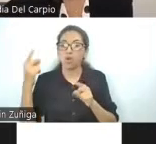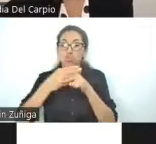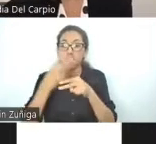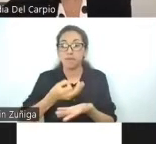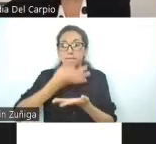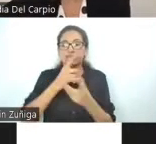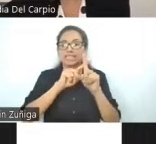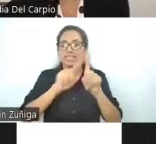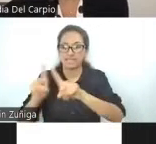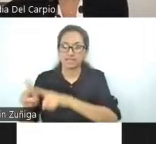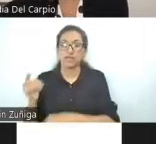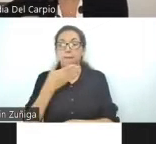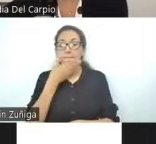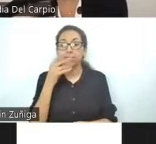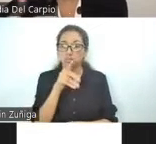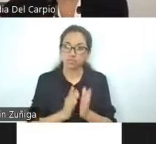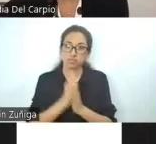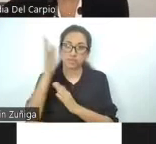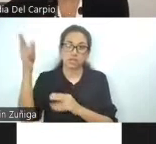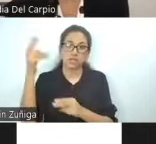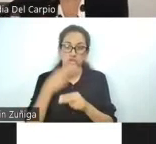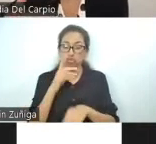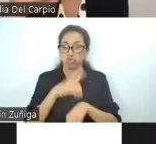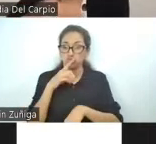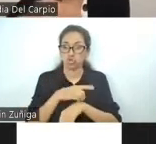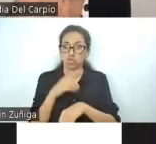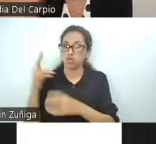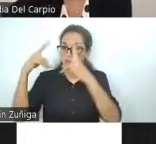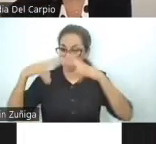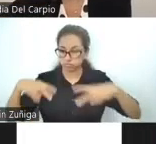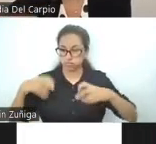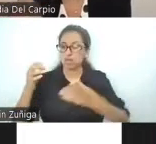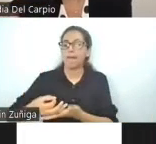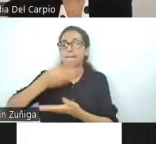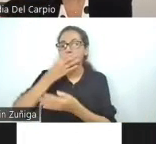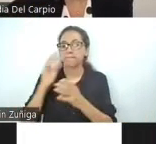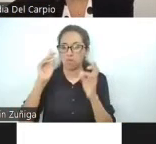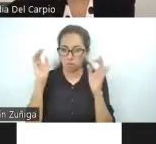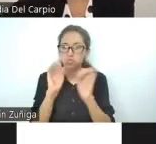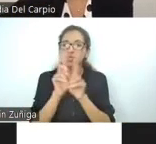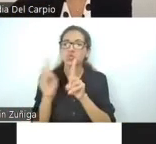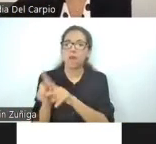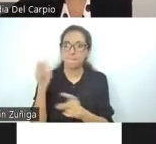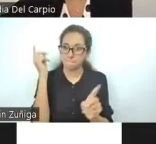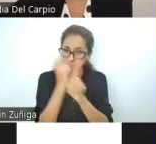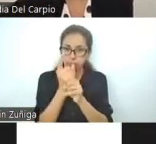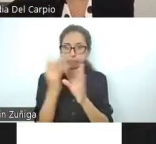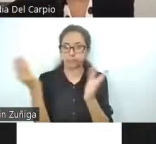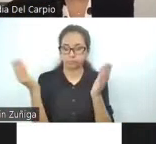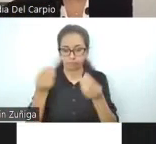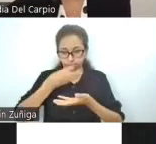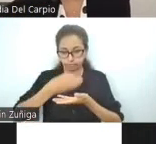es ir al médico para tratarlo de manera correcta y no generar infecciones crónicas por